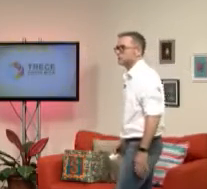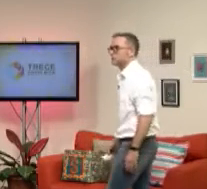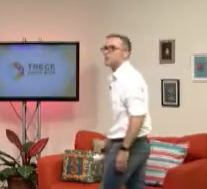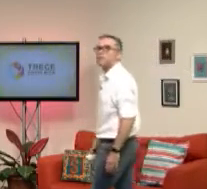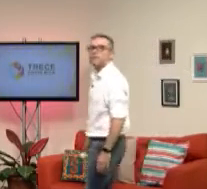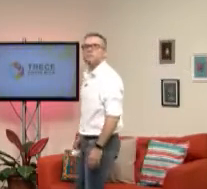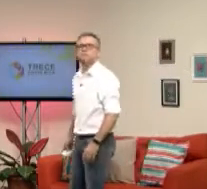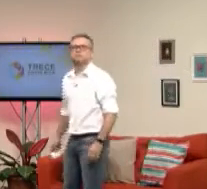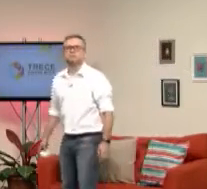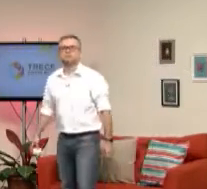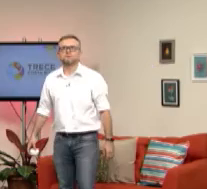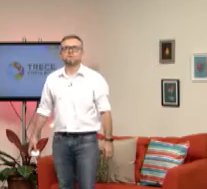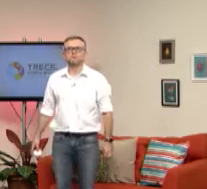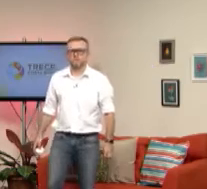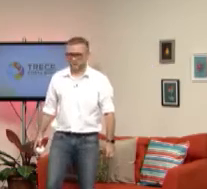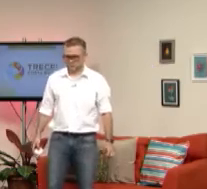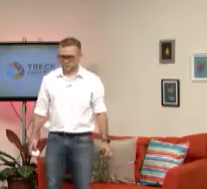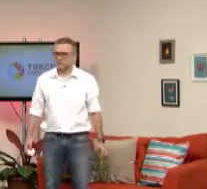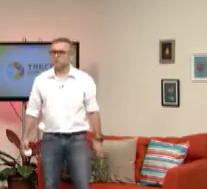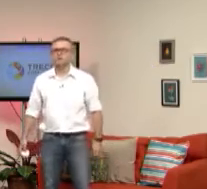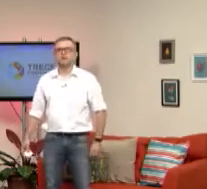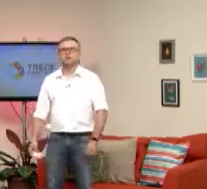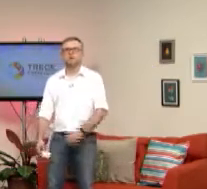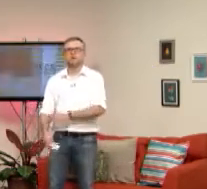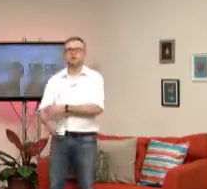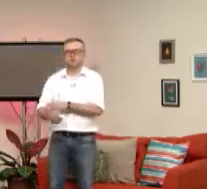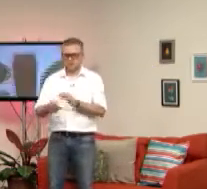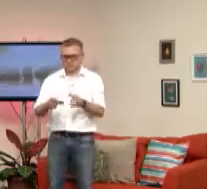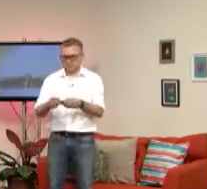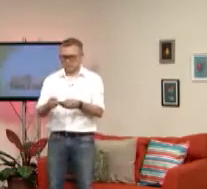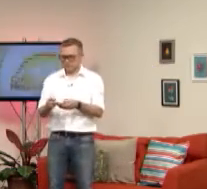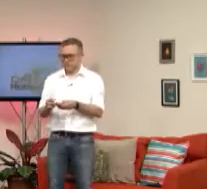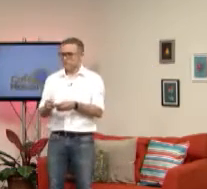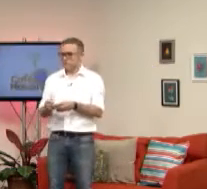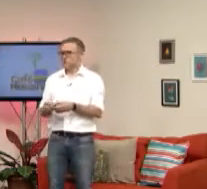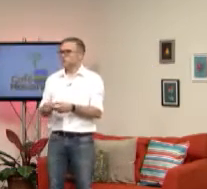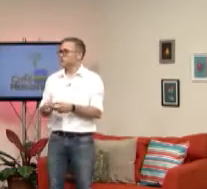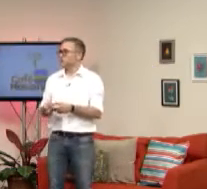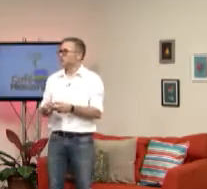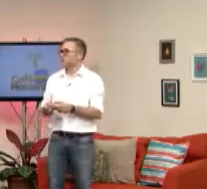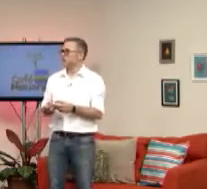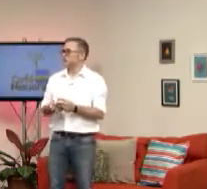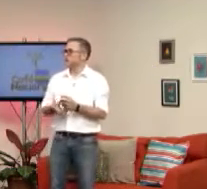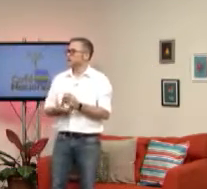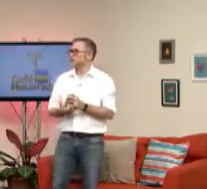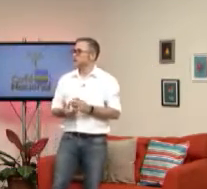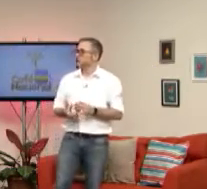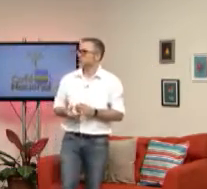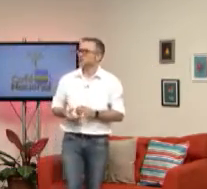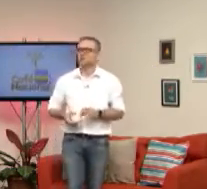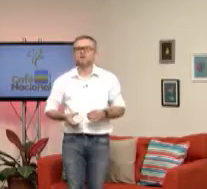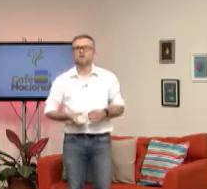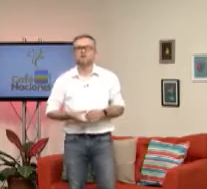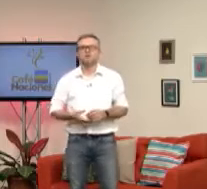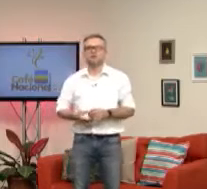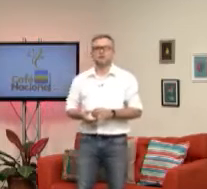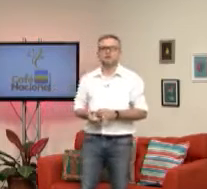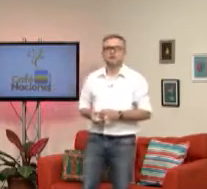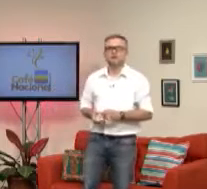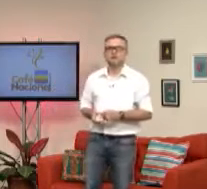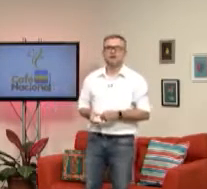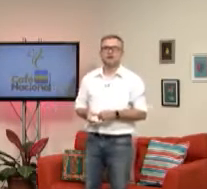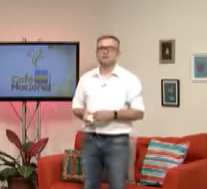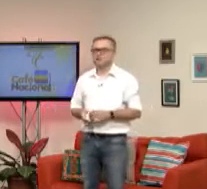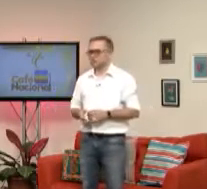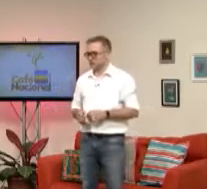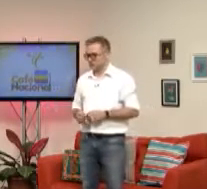que tengan. Pero nosotros los niños de antes lo que hacíamos era con un palito en el suelo, ¿se acuerdan? Sí, lo una piedra usábamos. Es correcto.